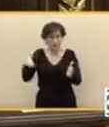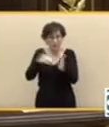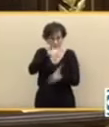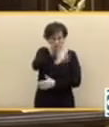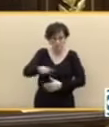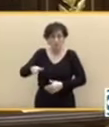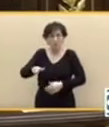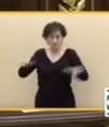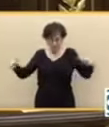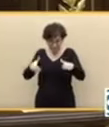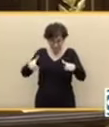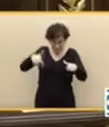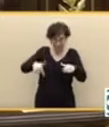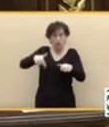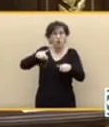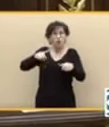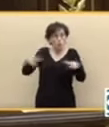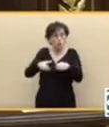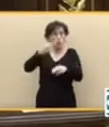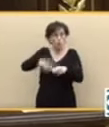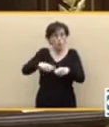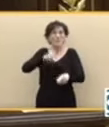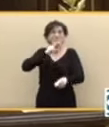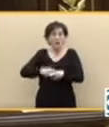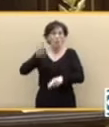aunque a ustedes esto les disguste.